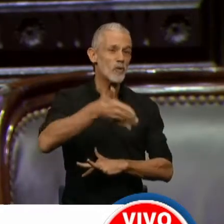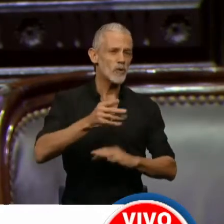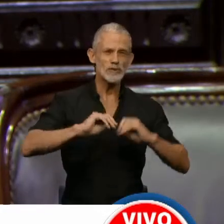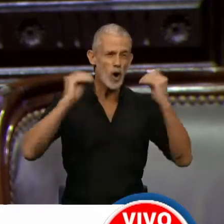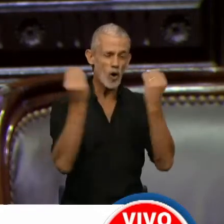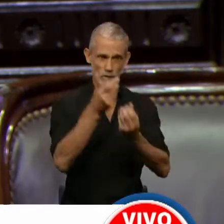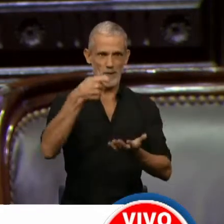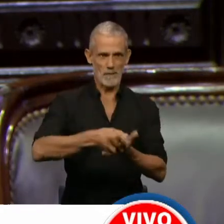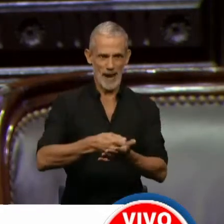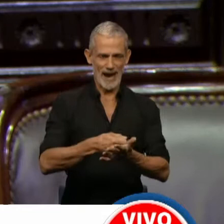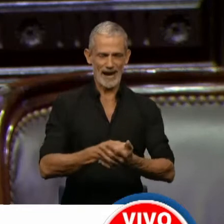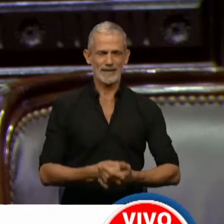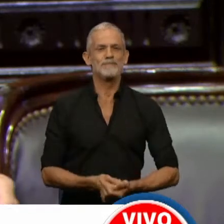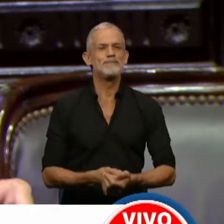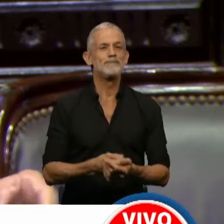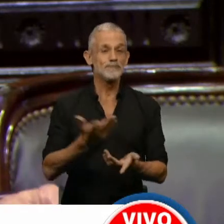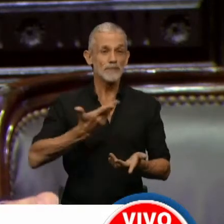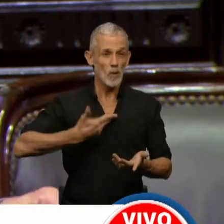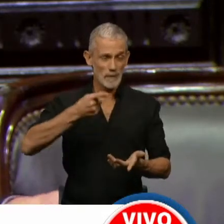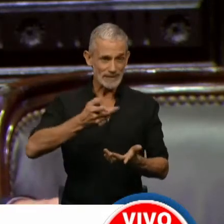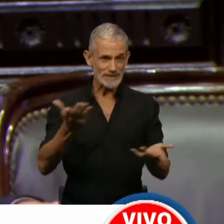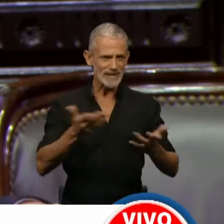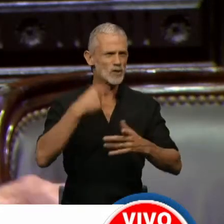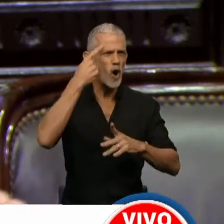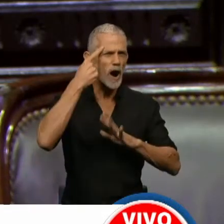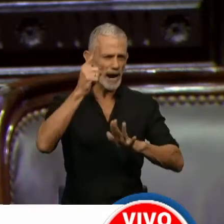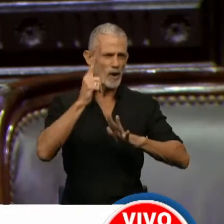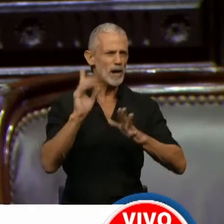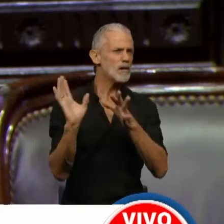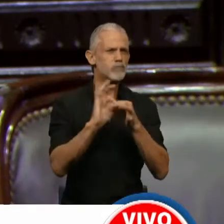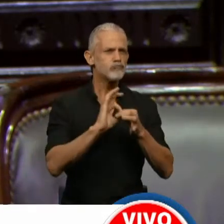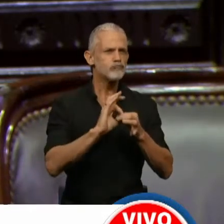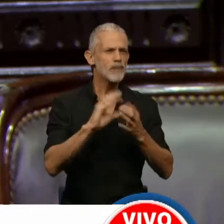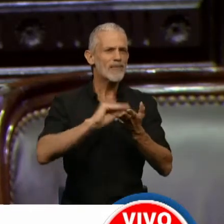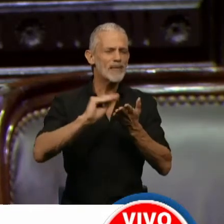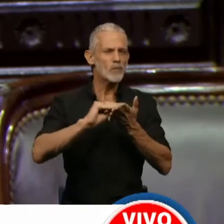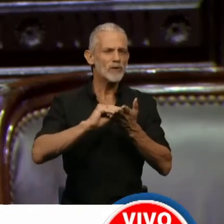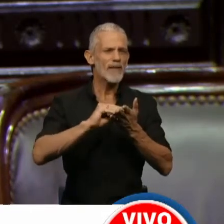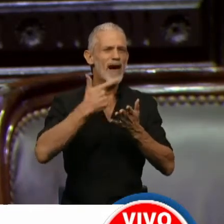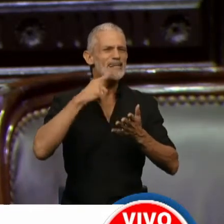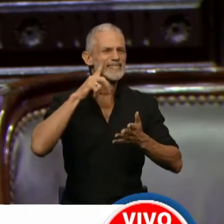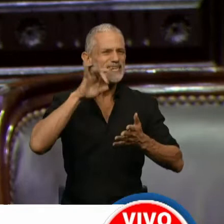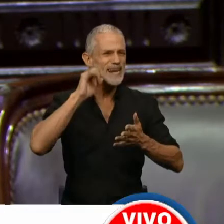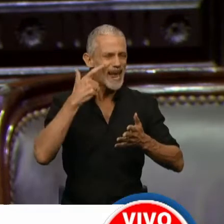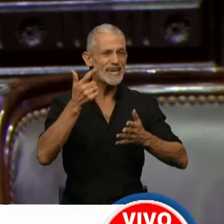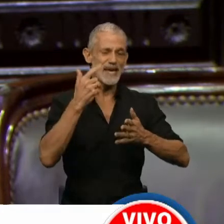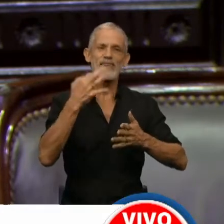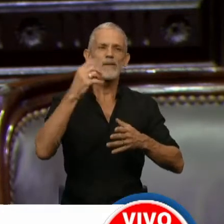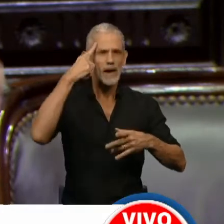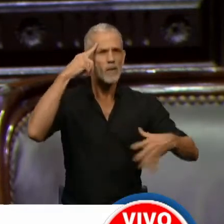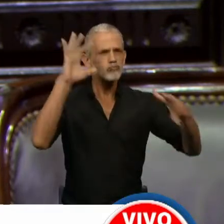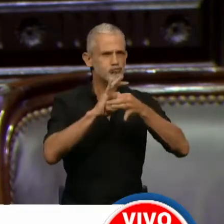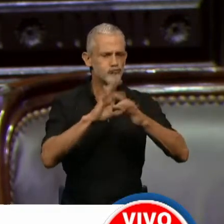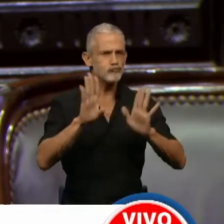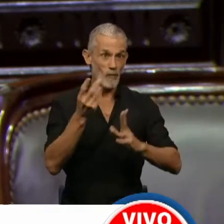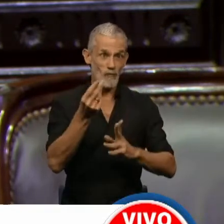que hoy lo están pagando. Señor Presidente, creo que en sintonía con la diputada Vanessa Sile, creo que hay que hablar de coherencia, que